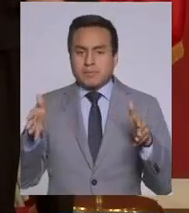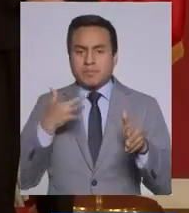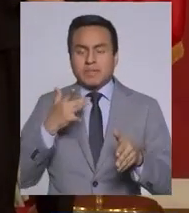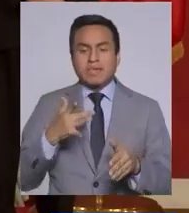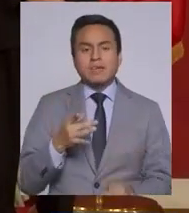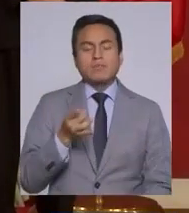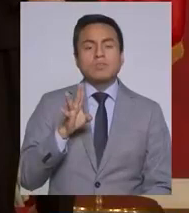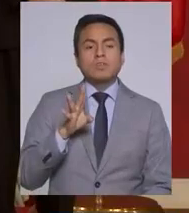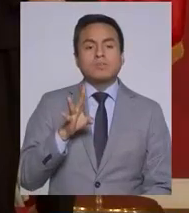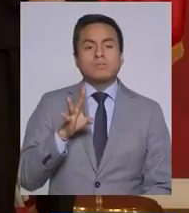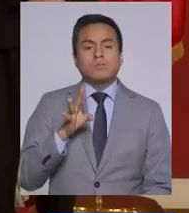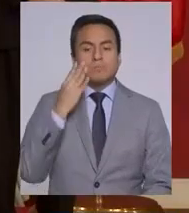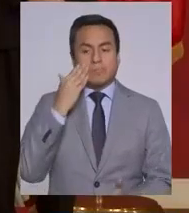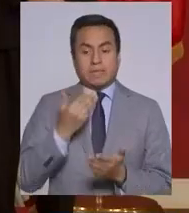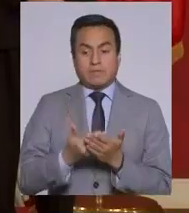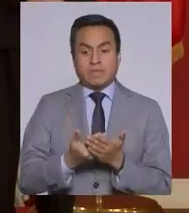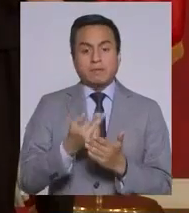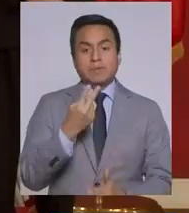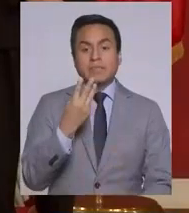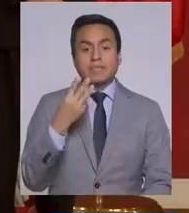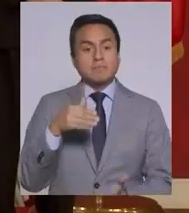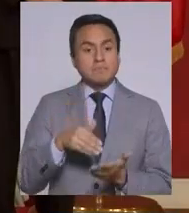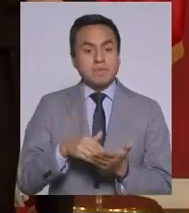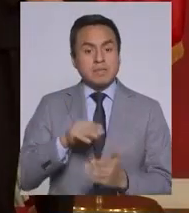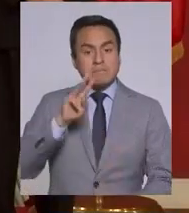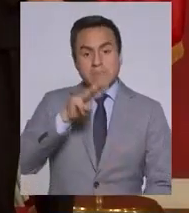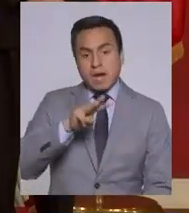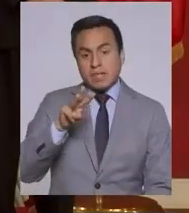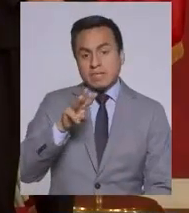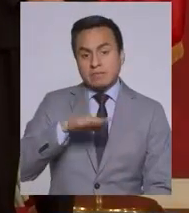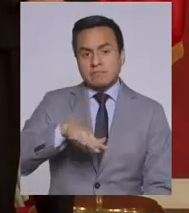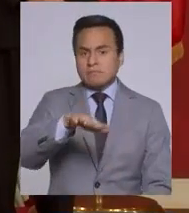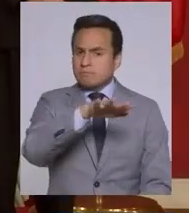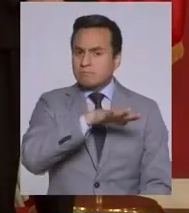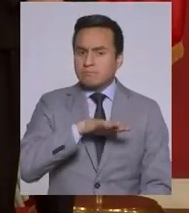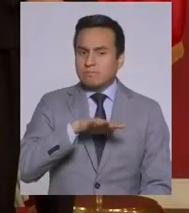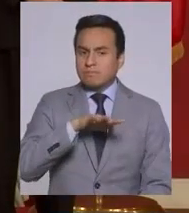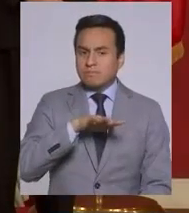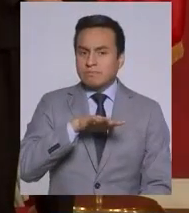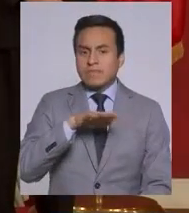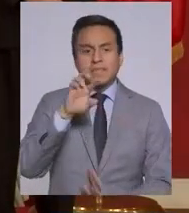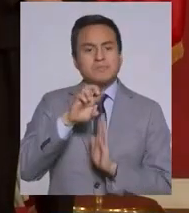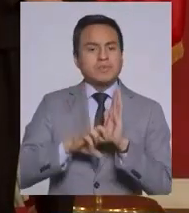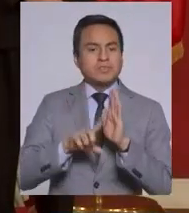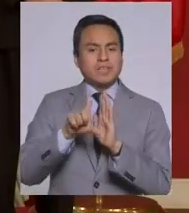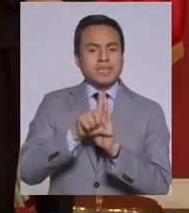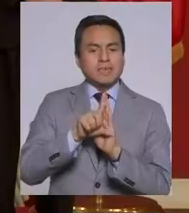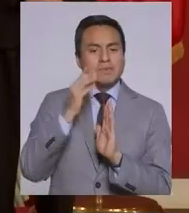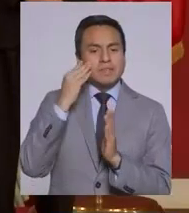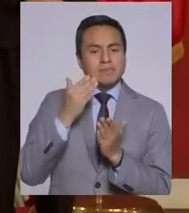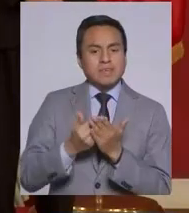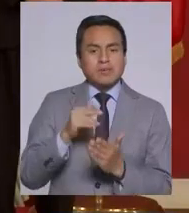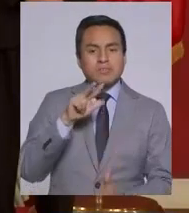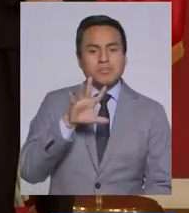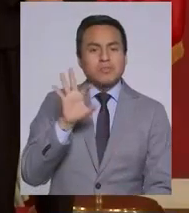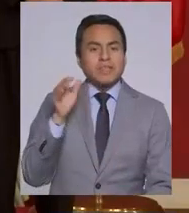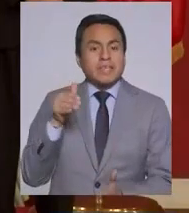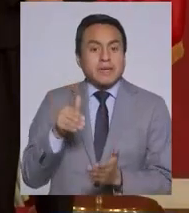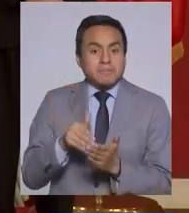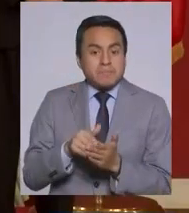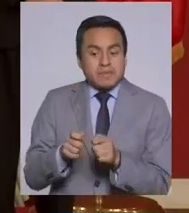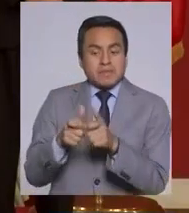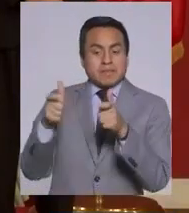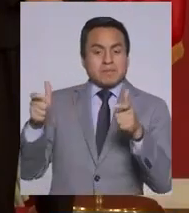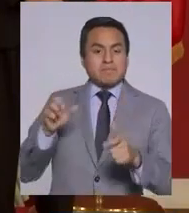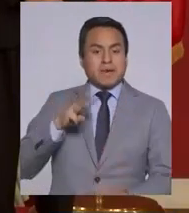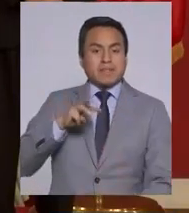en lugar de beneficiar a 23.000 madres que están en esa situación, es un proyecto que beneficia a 850.000